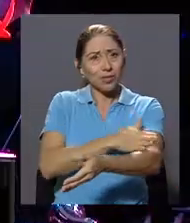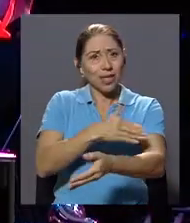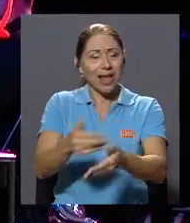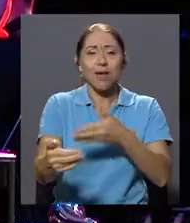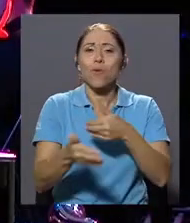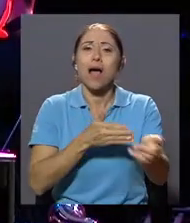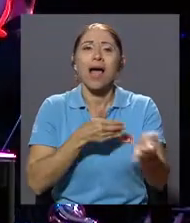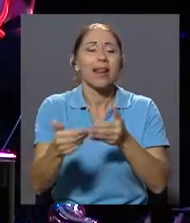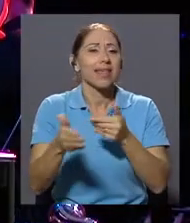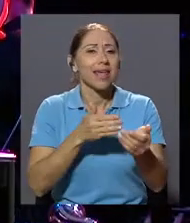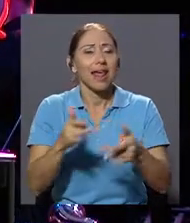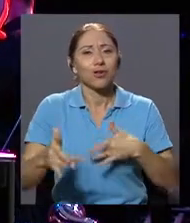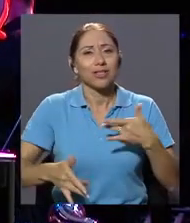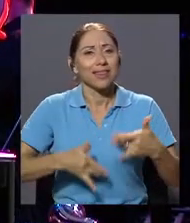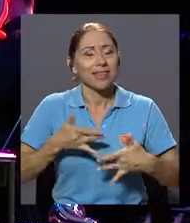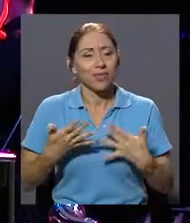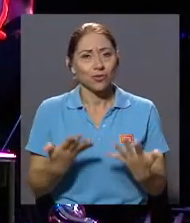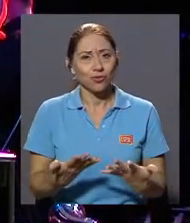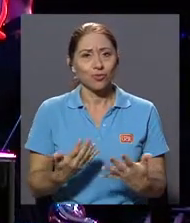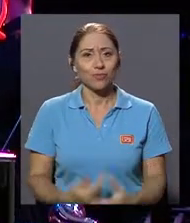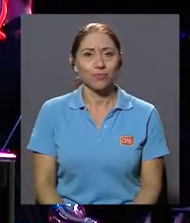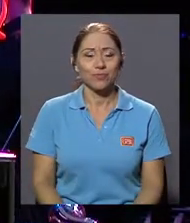sentidos.